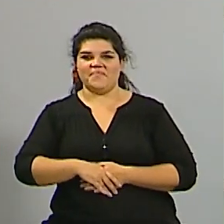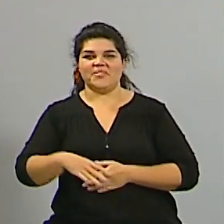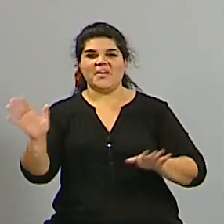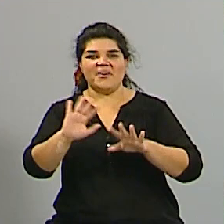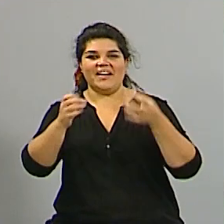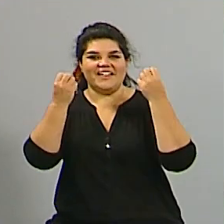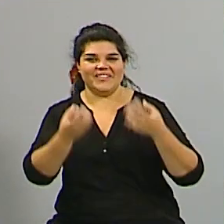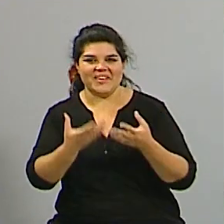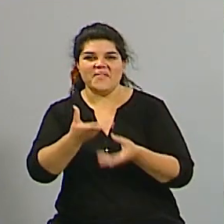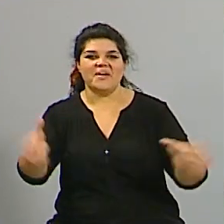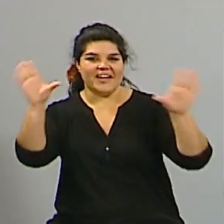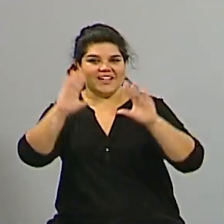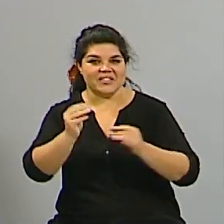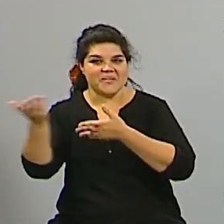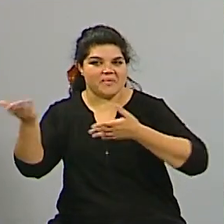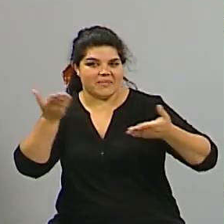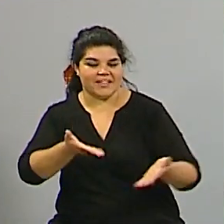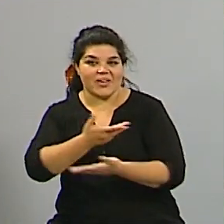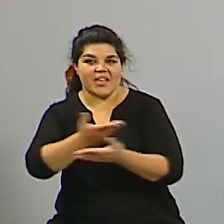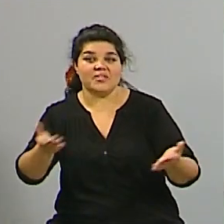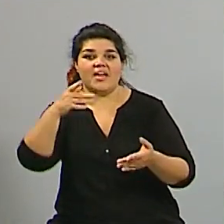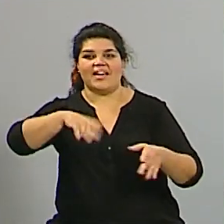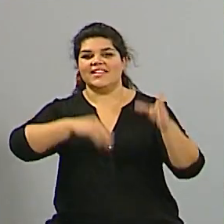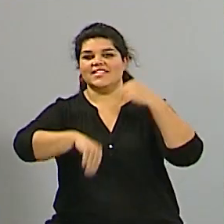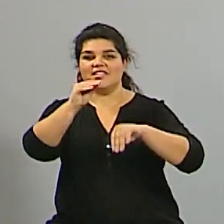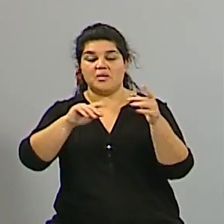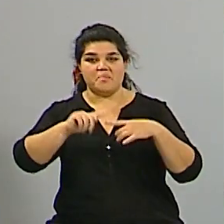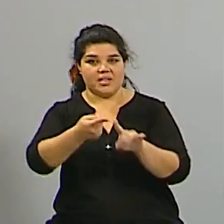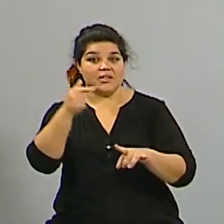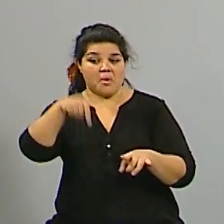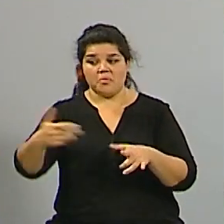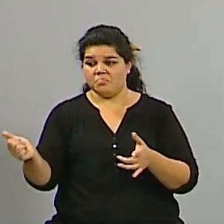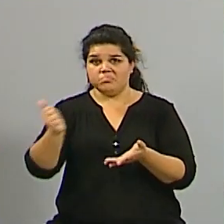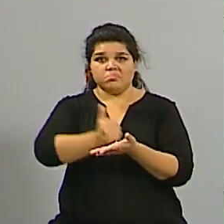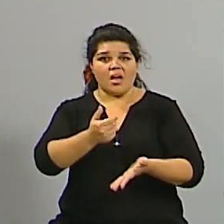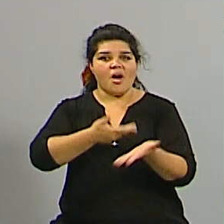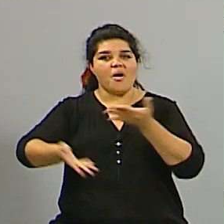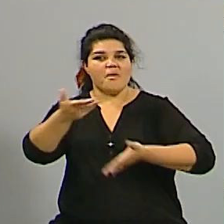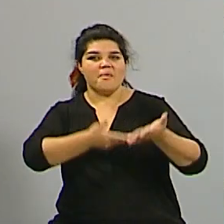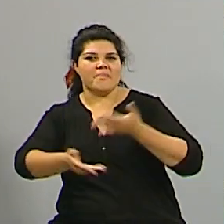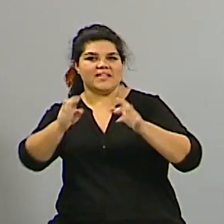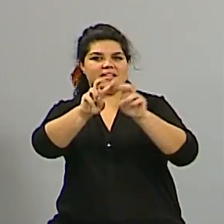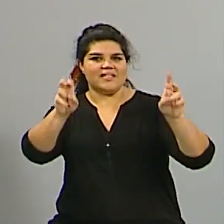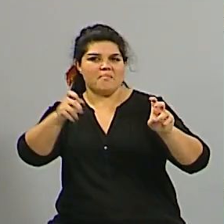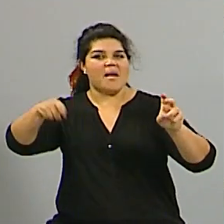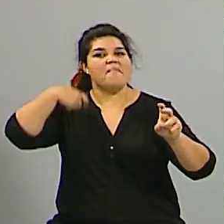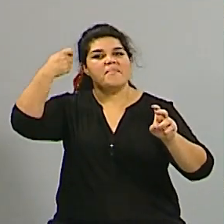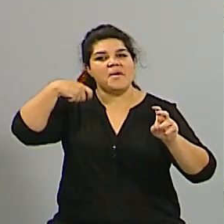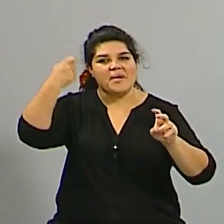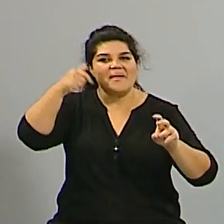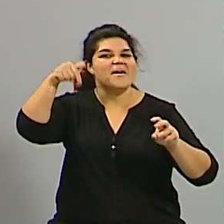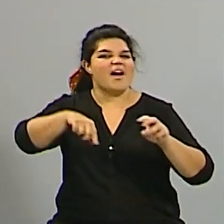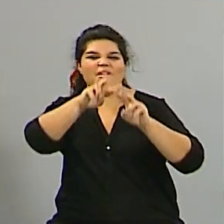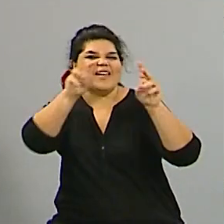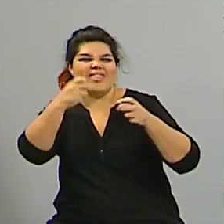¿Qué tal? Muy buenas noches. Bienvenidas, bienvenidos a esta edición de Chat Político. Aquí estamos para compartir con ustedes, en este caso, un programa en el cual nos vamos a